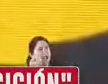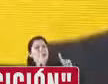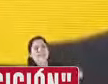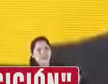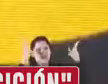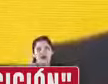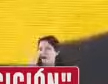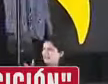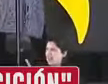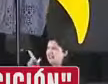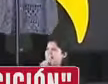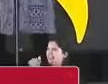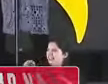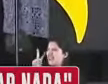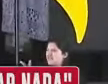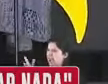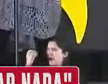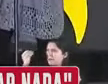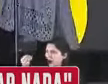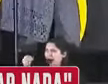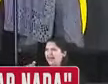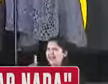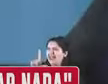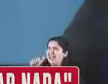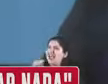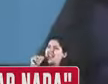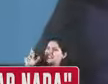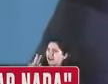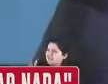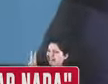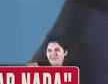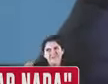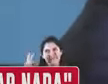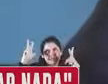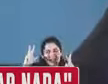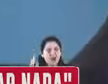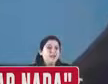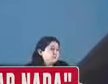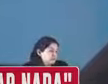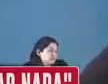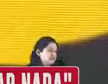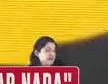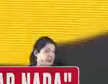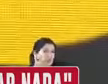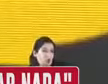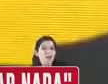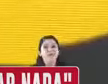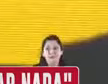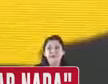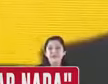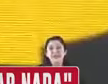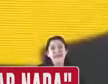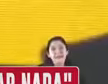pero bueno yo los miro pero entonces estaba el expresidente en su